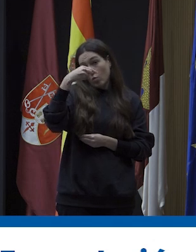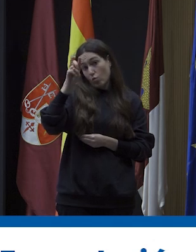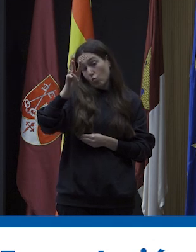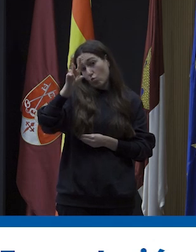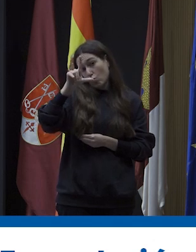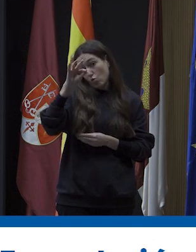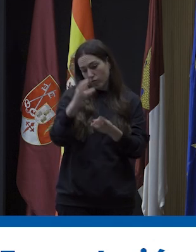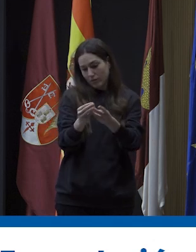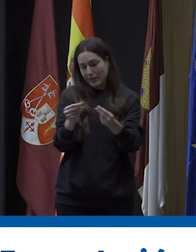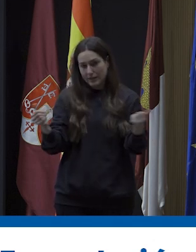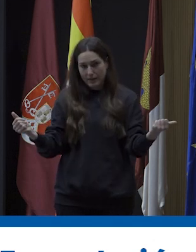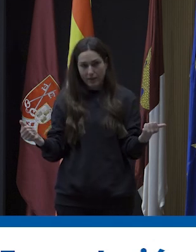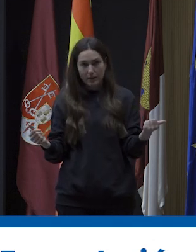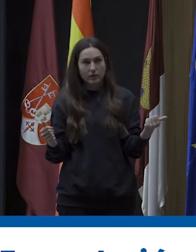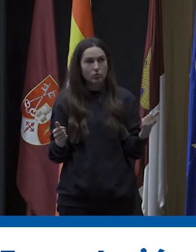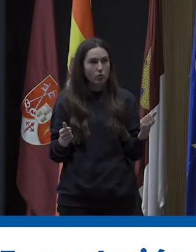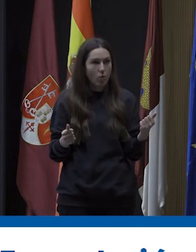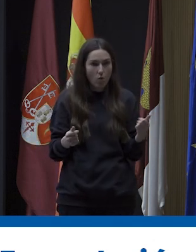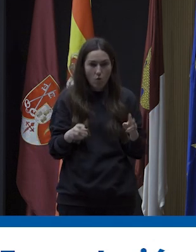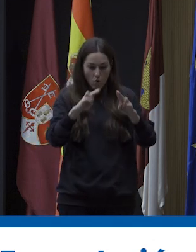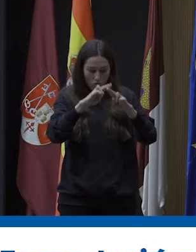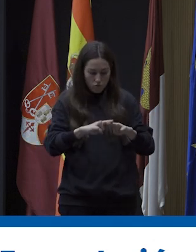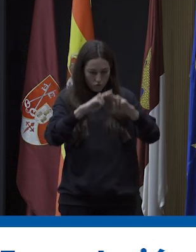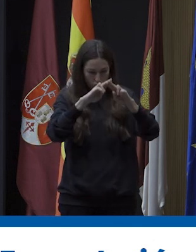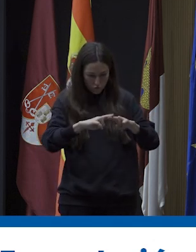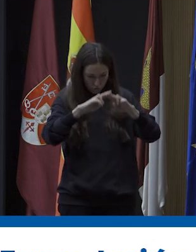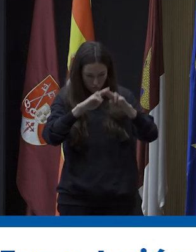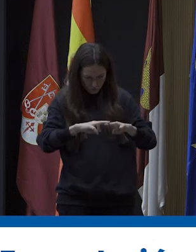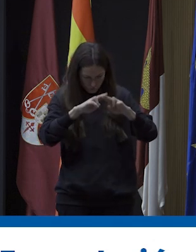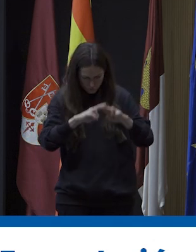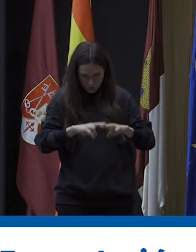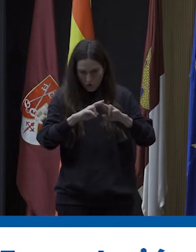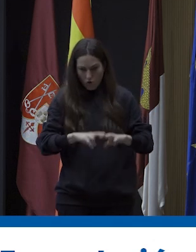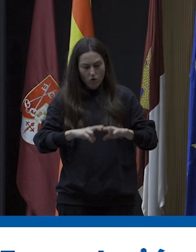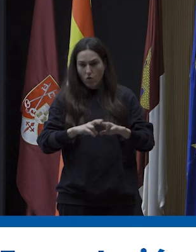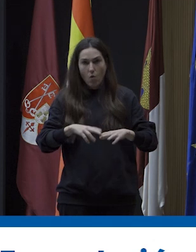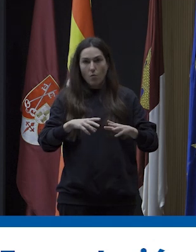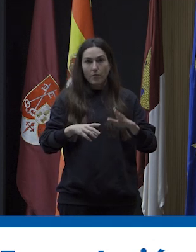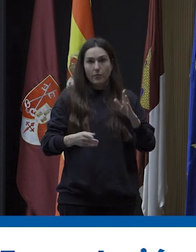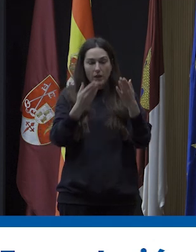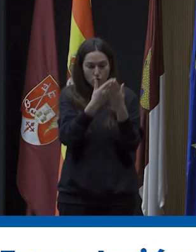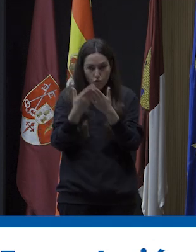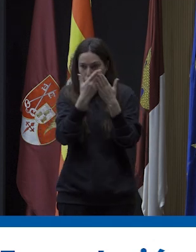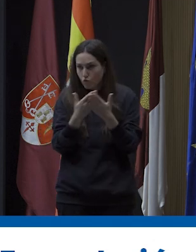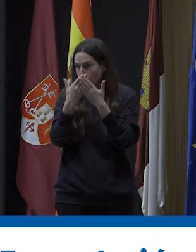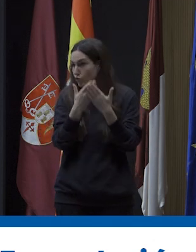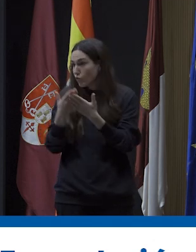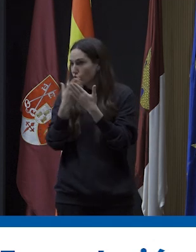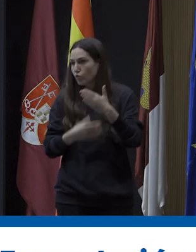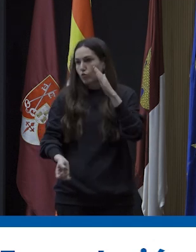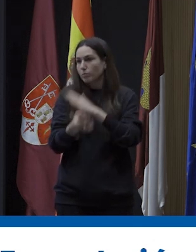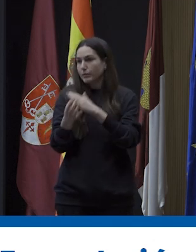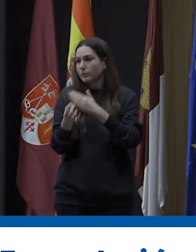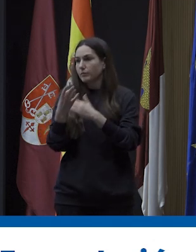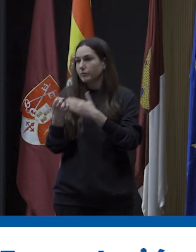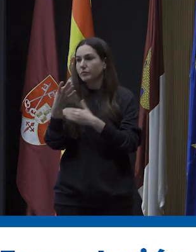crear una serie de estudios en cascada y de desarrollo de sustancias con esta capacidad y entonces van a aparecer una serie de